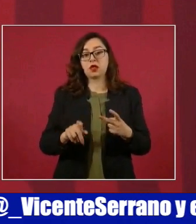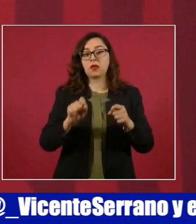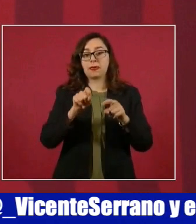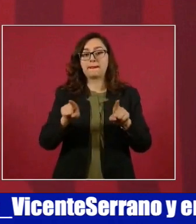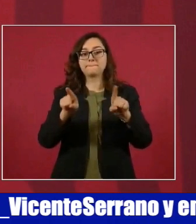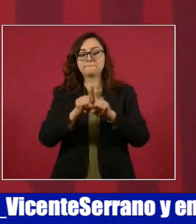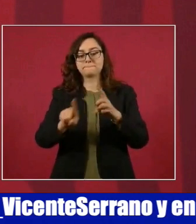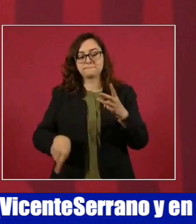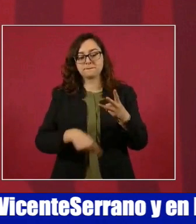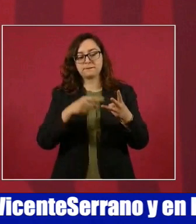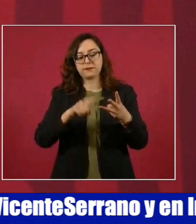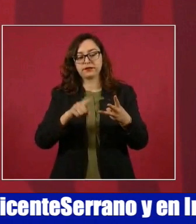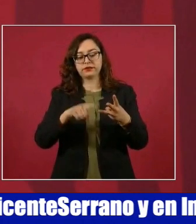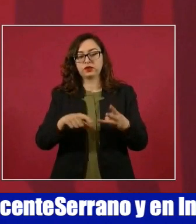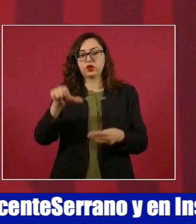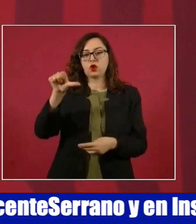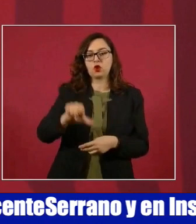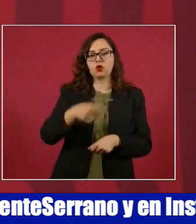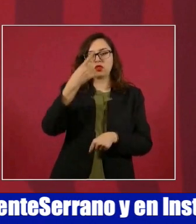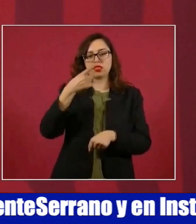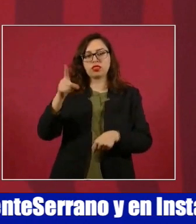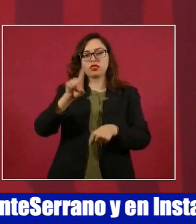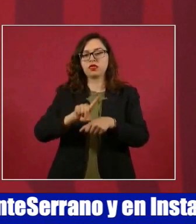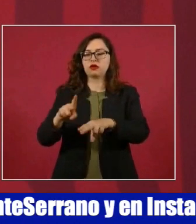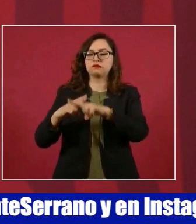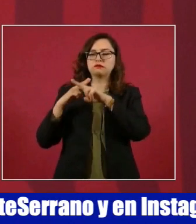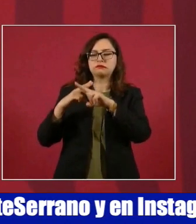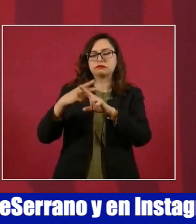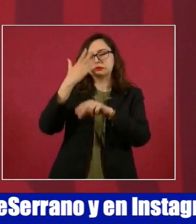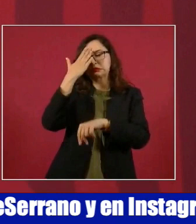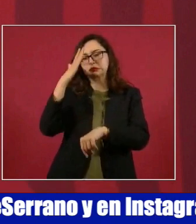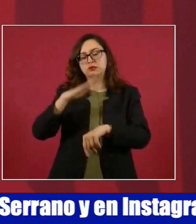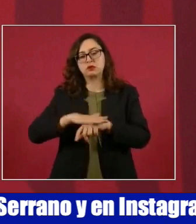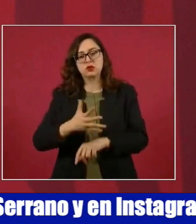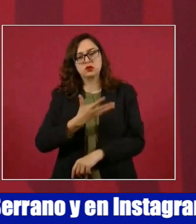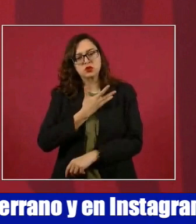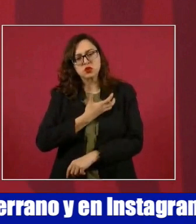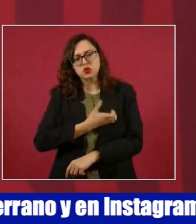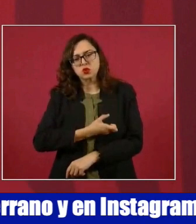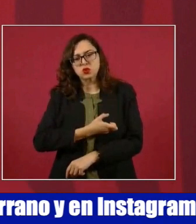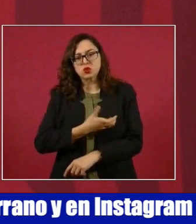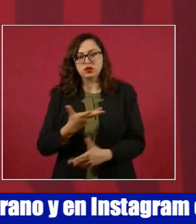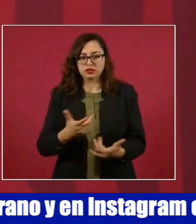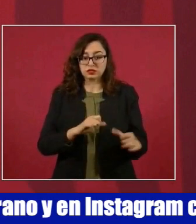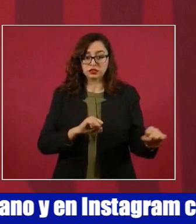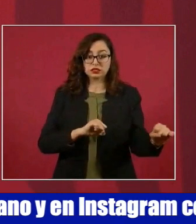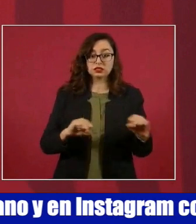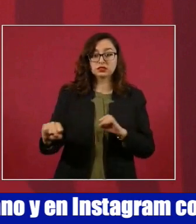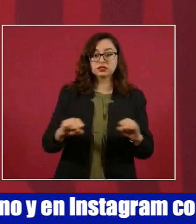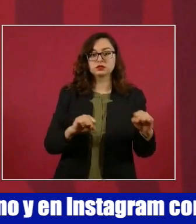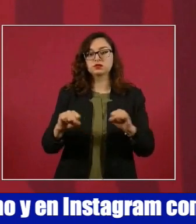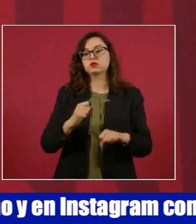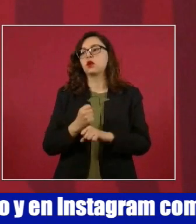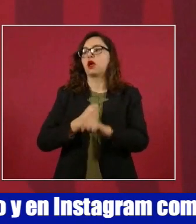Mire, se está estableciendo la señal de Sepropía. Ya sabe que hay un delay muy pequeño.